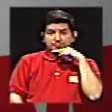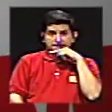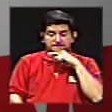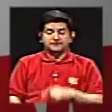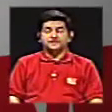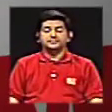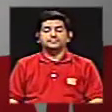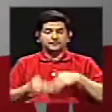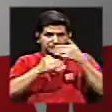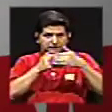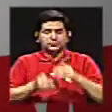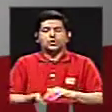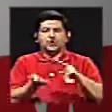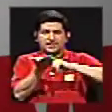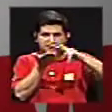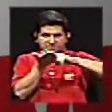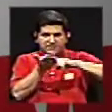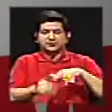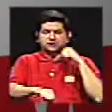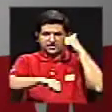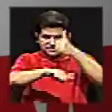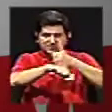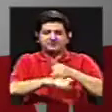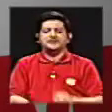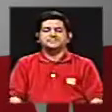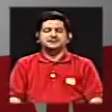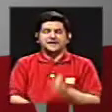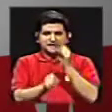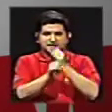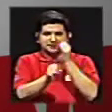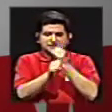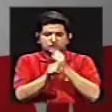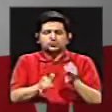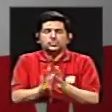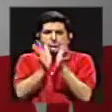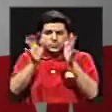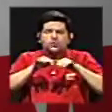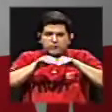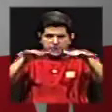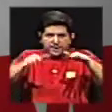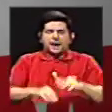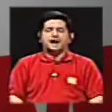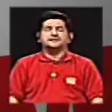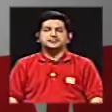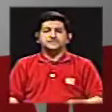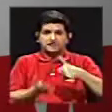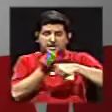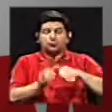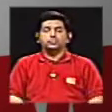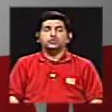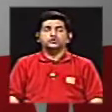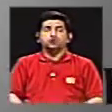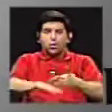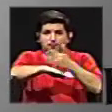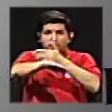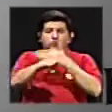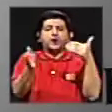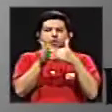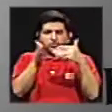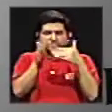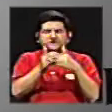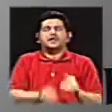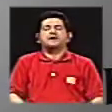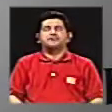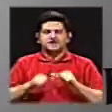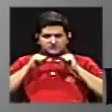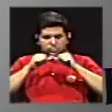crea red e instituciones públicas para obtener votos. Progre mandará otro año en la Federación de Estudiantes de la Universidad